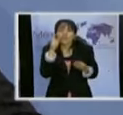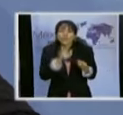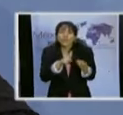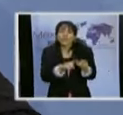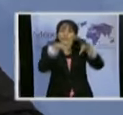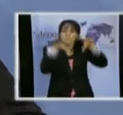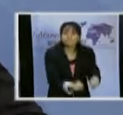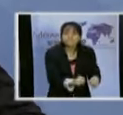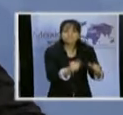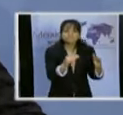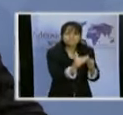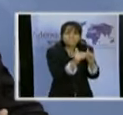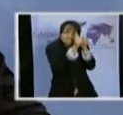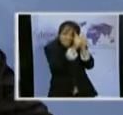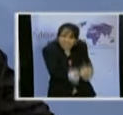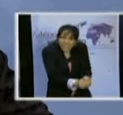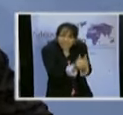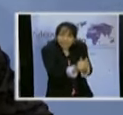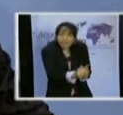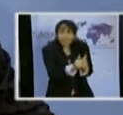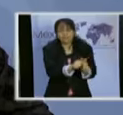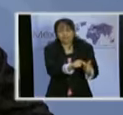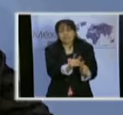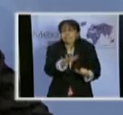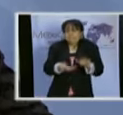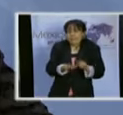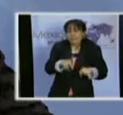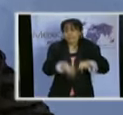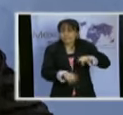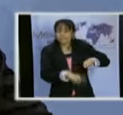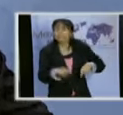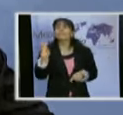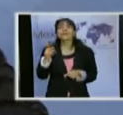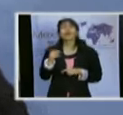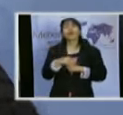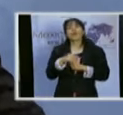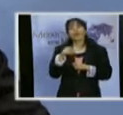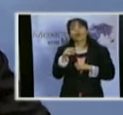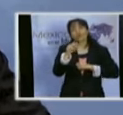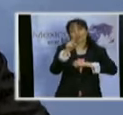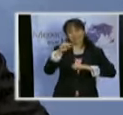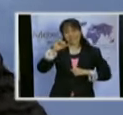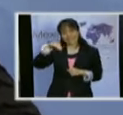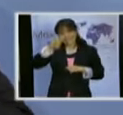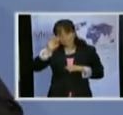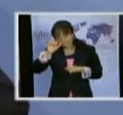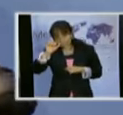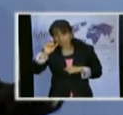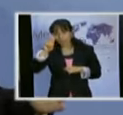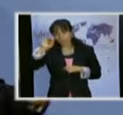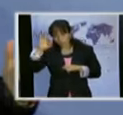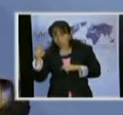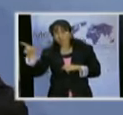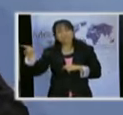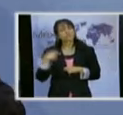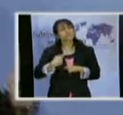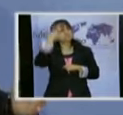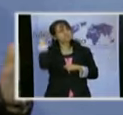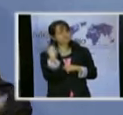¿no?, estos asentamientos. ¿Cómo lo entendieron algunos países, como Zimbabue? De la noche a la mañana,